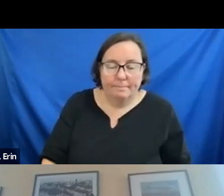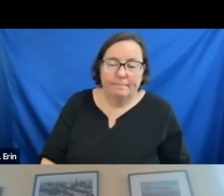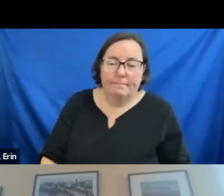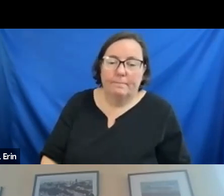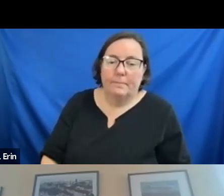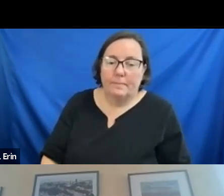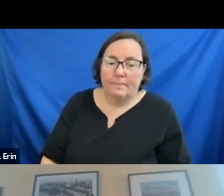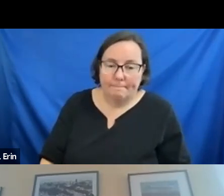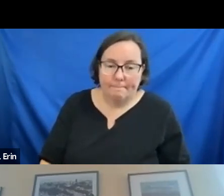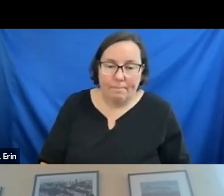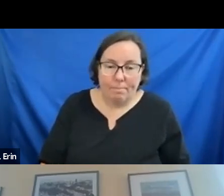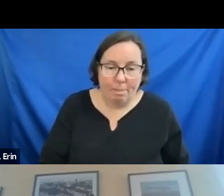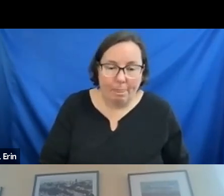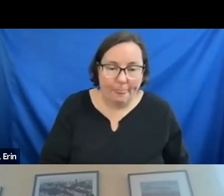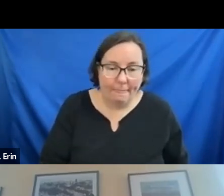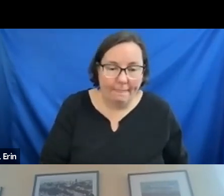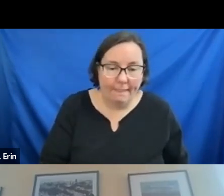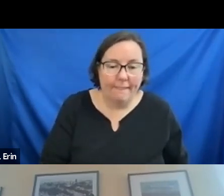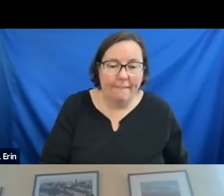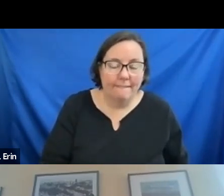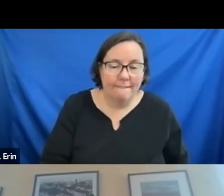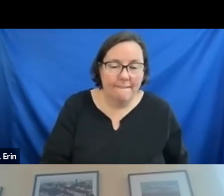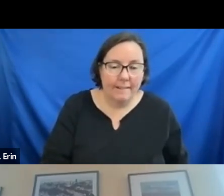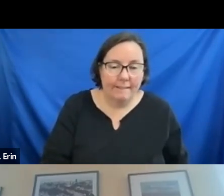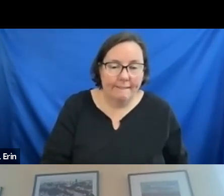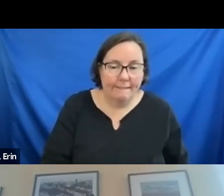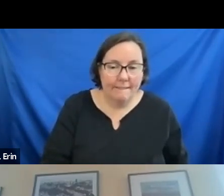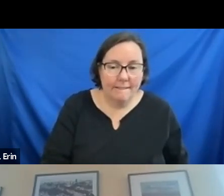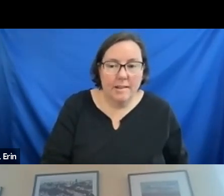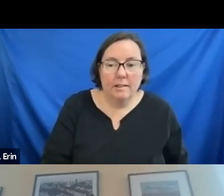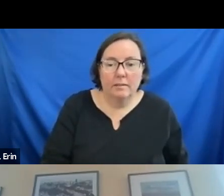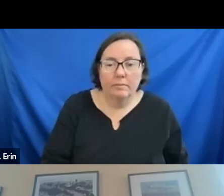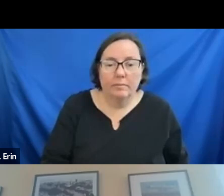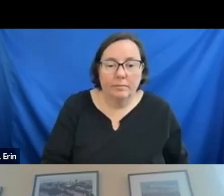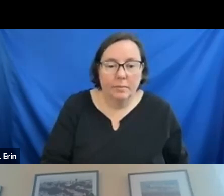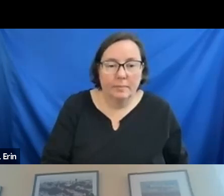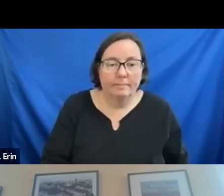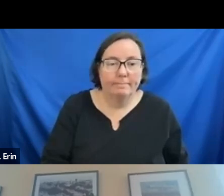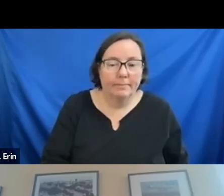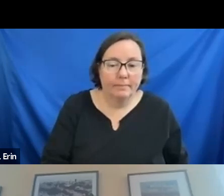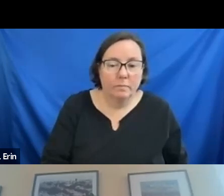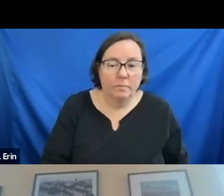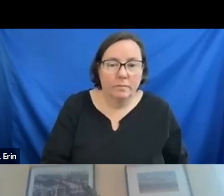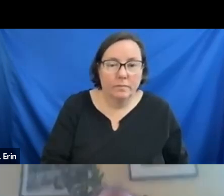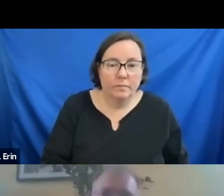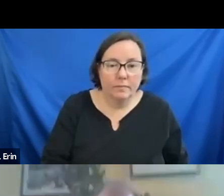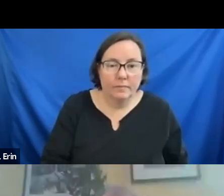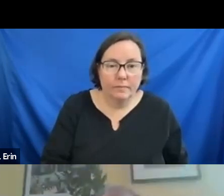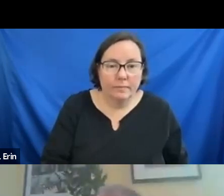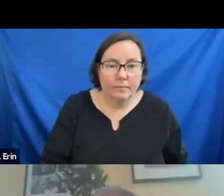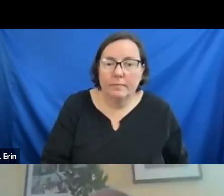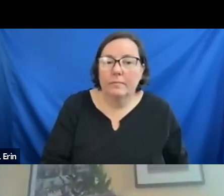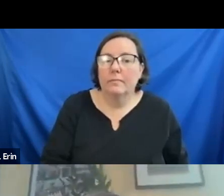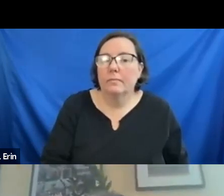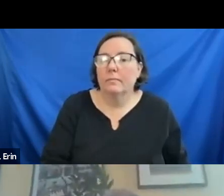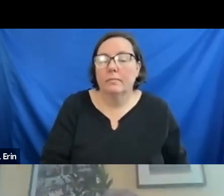buenas tardes, damas y caballeros. Mi nombre es Randolph Domínguez. Voy a ser su intérprete del idioma español de manera simultánea. Si ustedes quieren